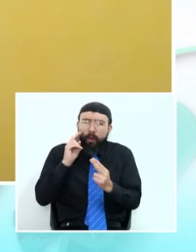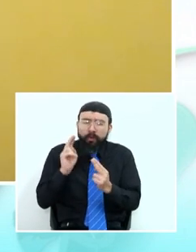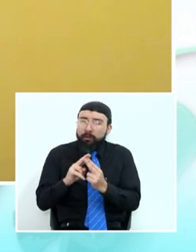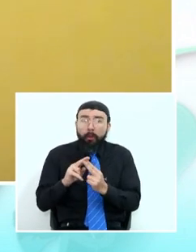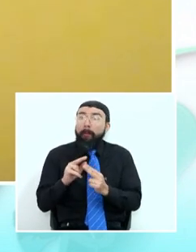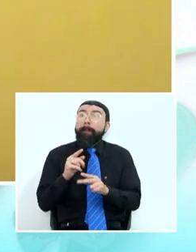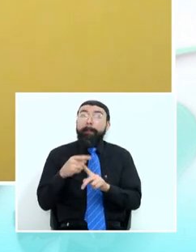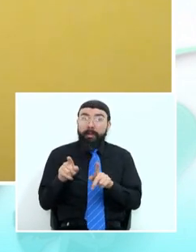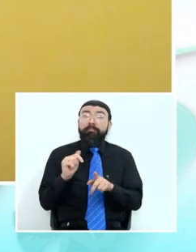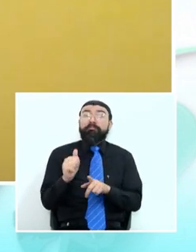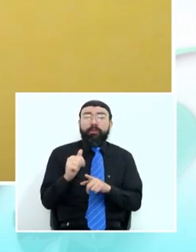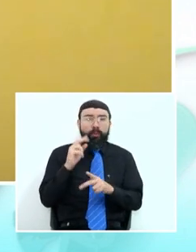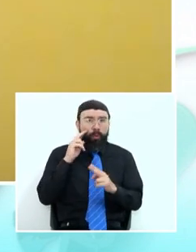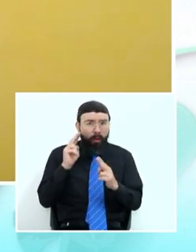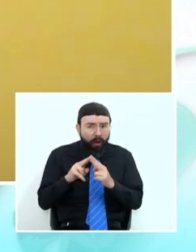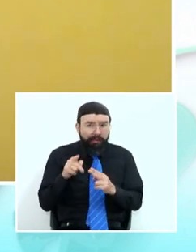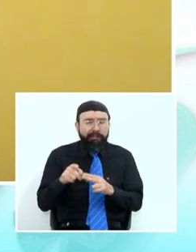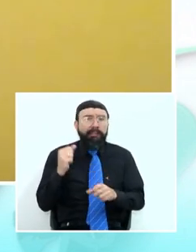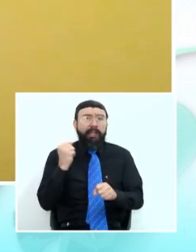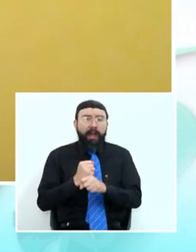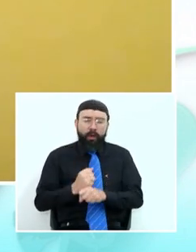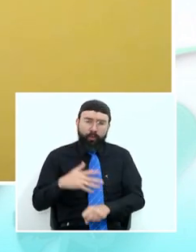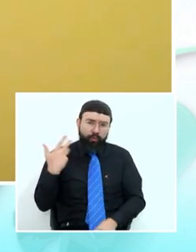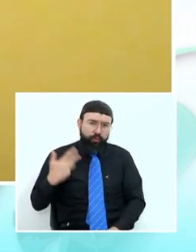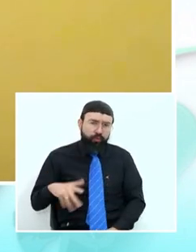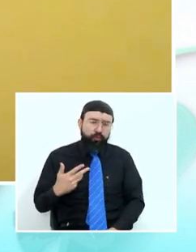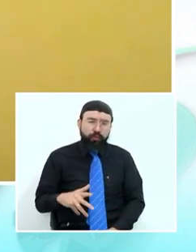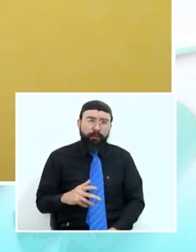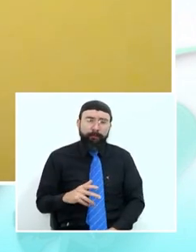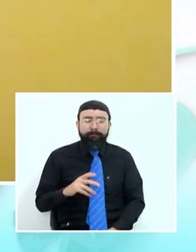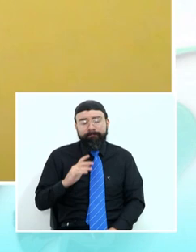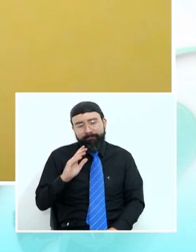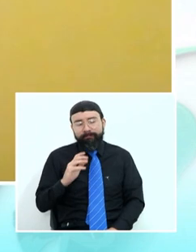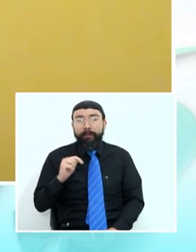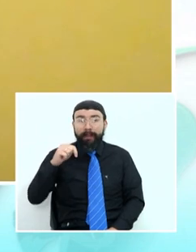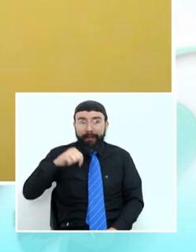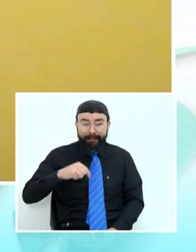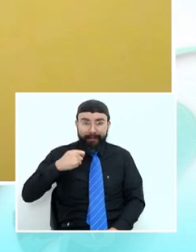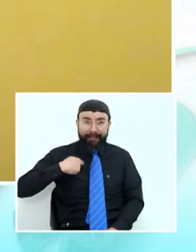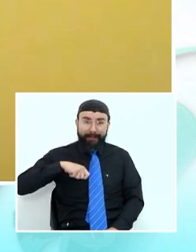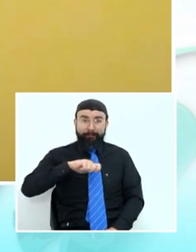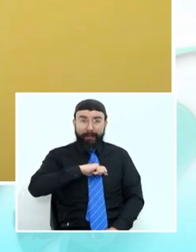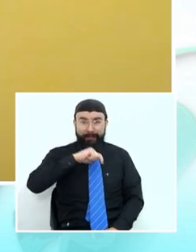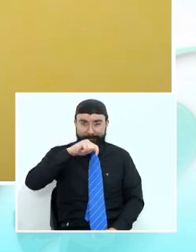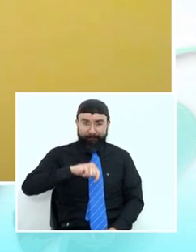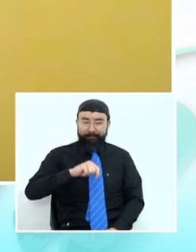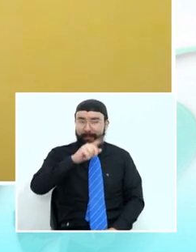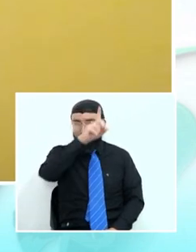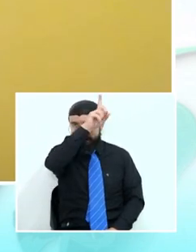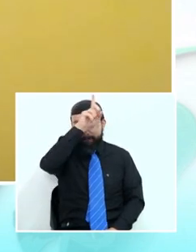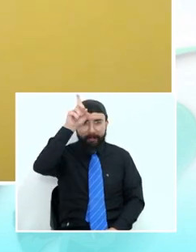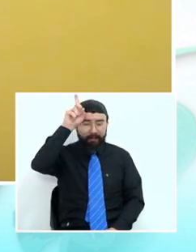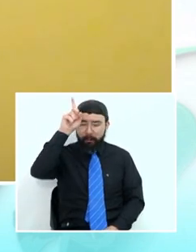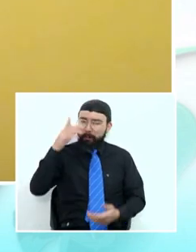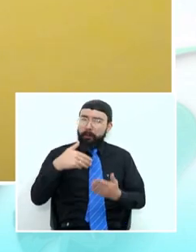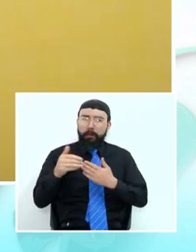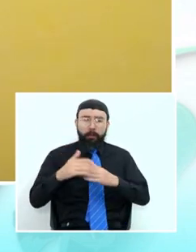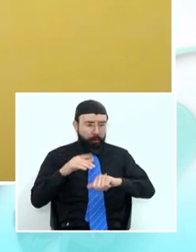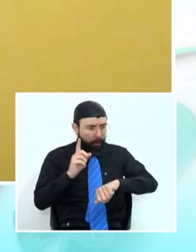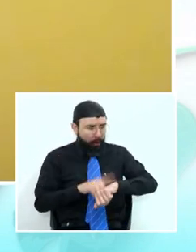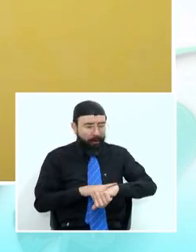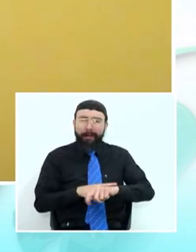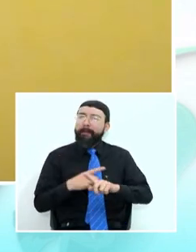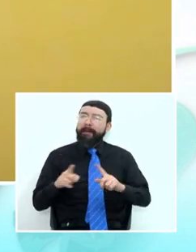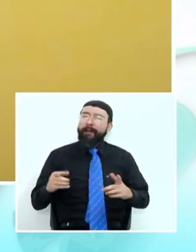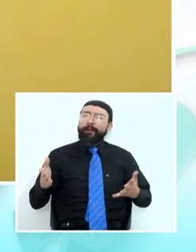labor. Bueno, pues hoy desde aquí, desde España, desde Madrid, y no importa la hora, está siendo un buen clima,